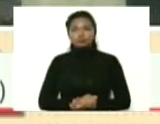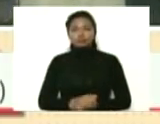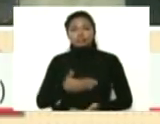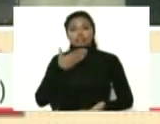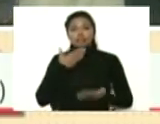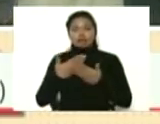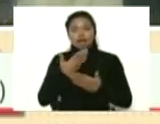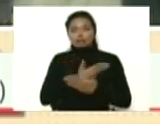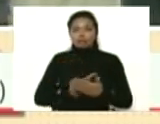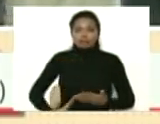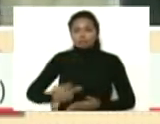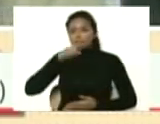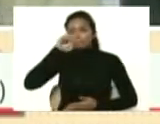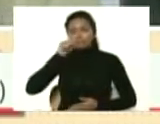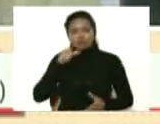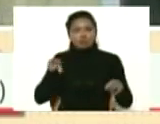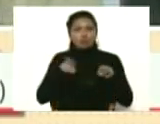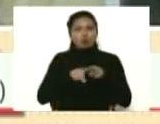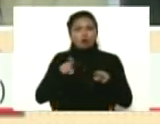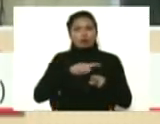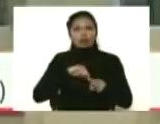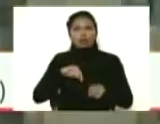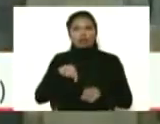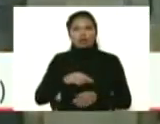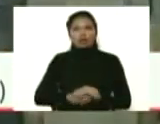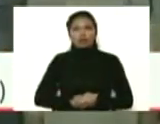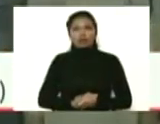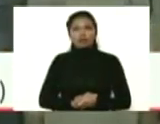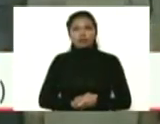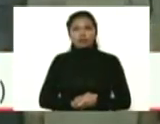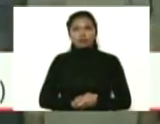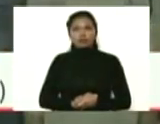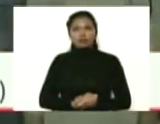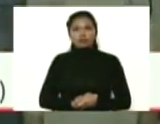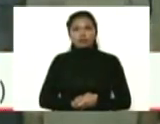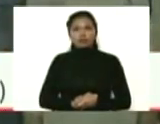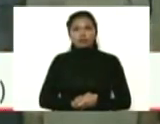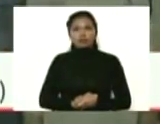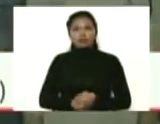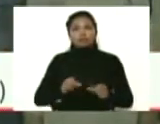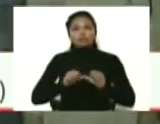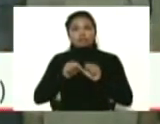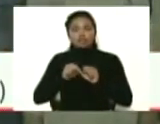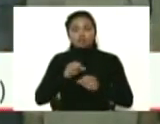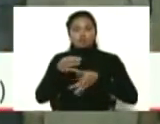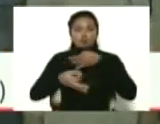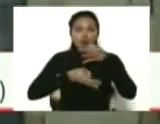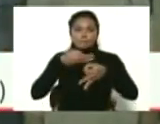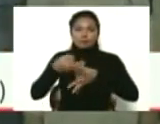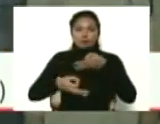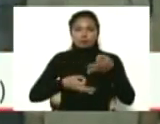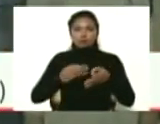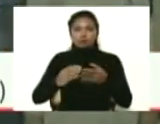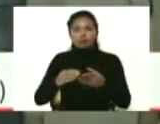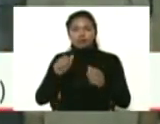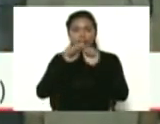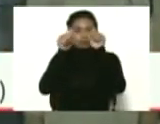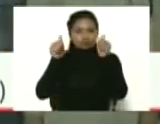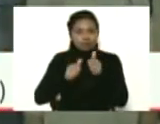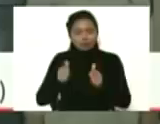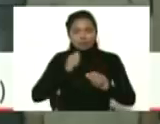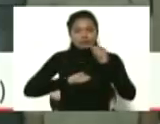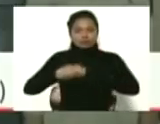Gracias, mi comandante en jefe. Igualmente ya, efectivamente, seguimos con nuestra explicación del sistema